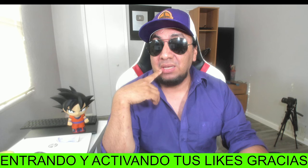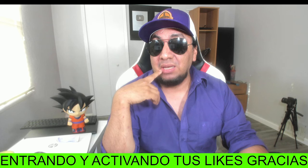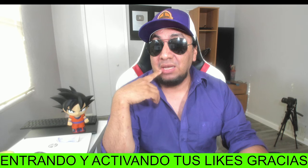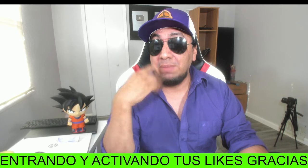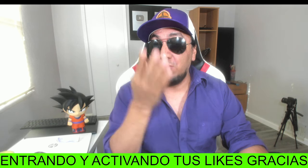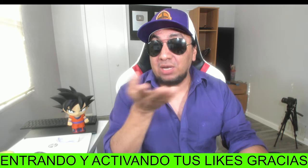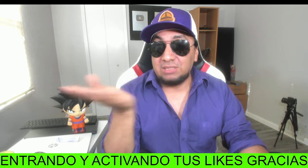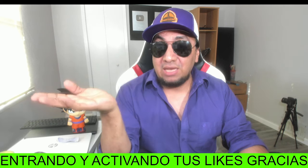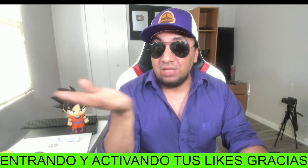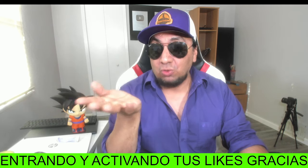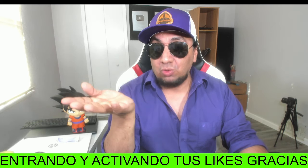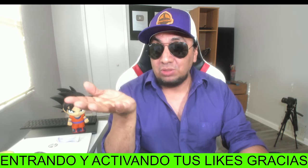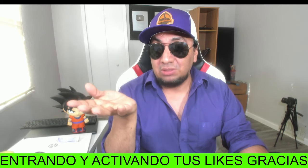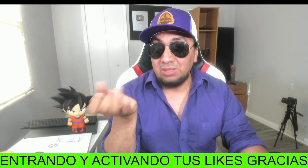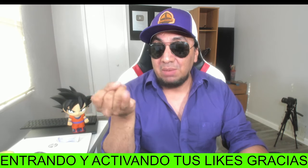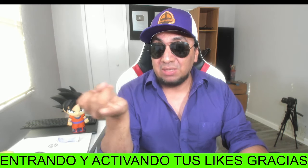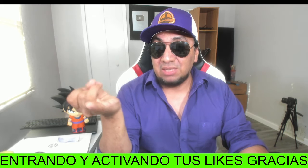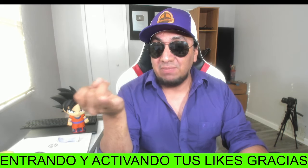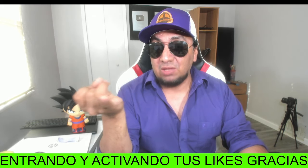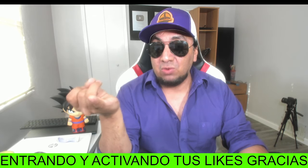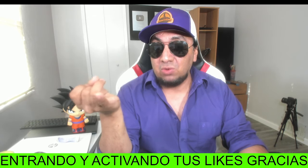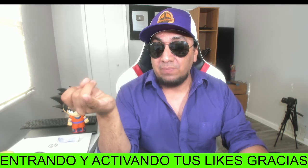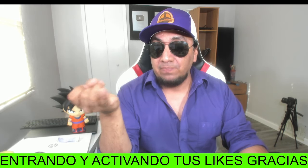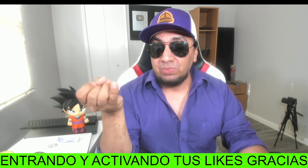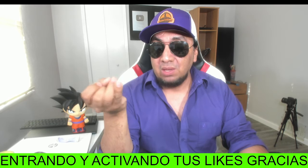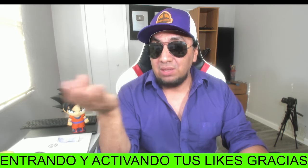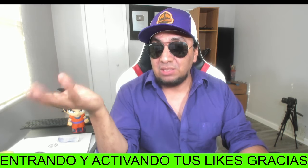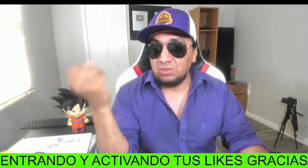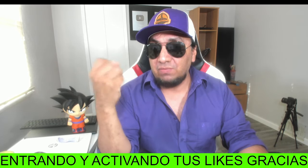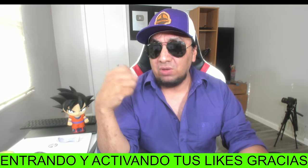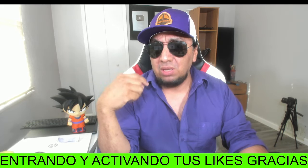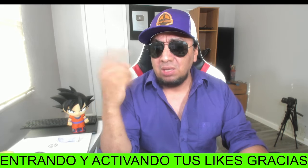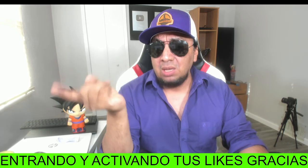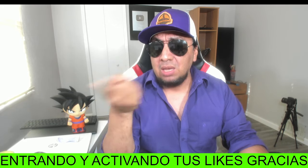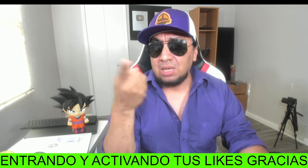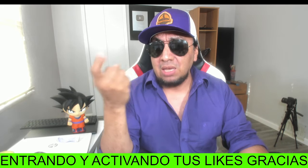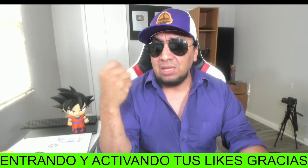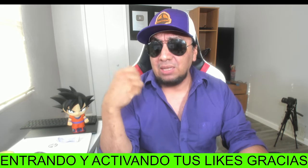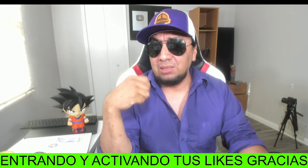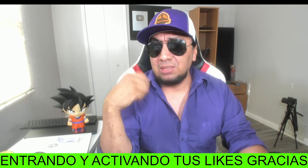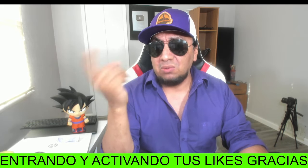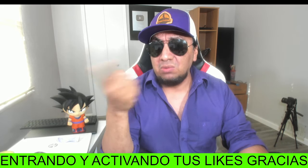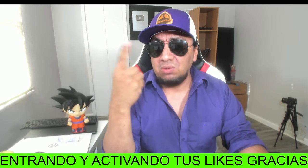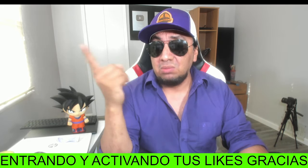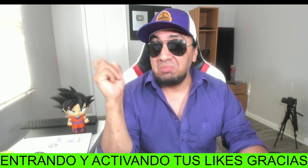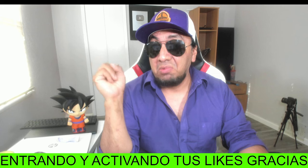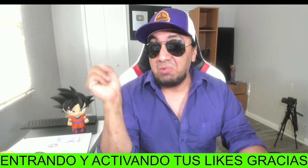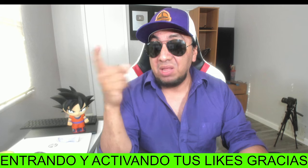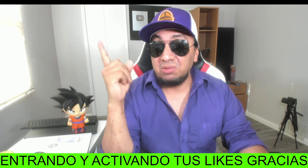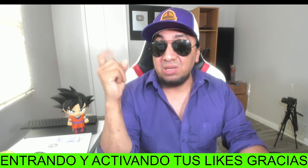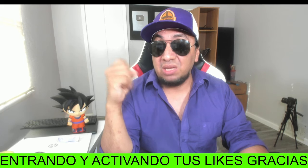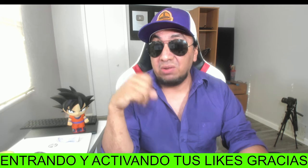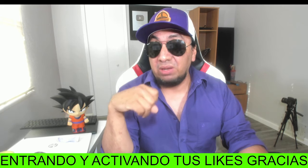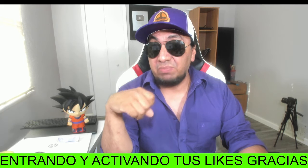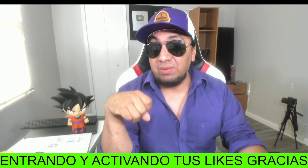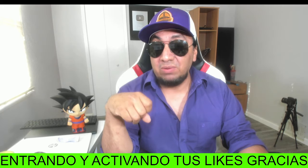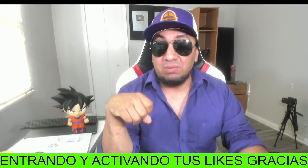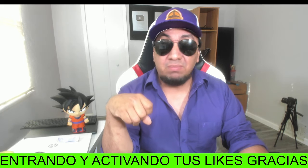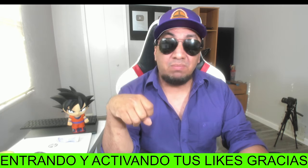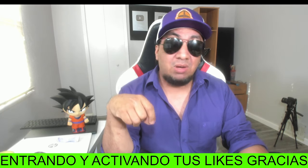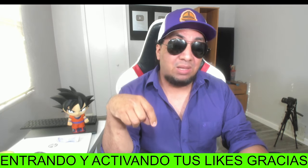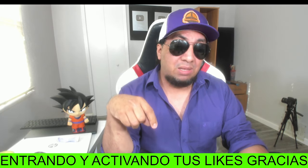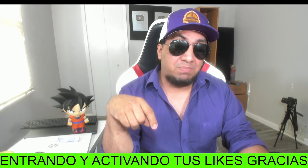de la hipocresía de estos dos, de la Marcela Villatoro y del Chino Flores, que ahí andan, según, cuidando el dinero del